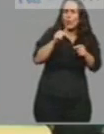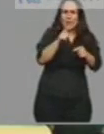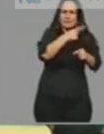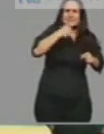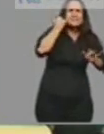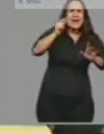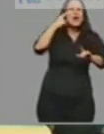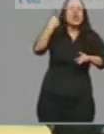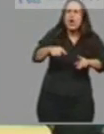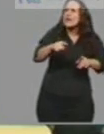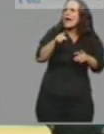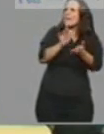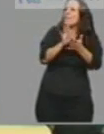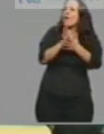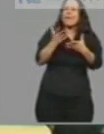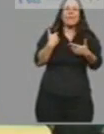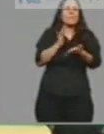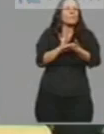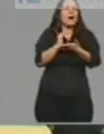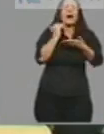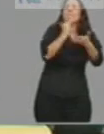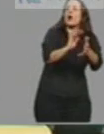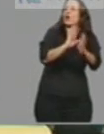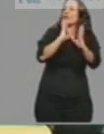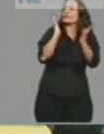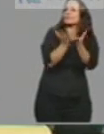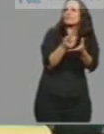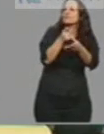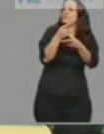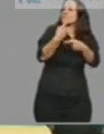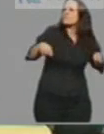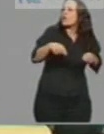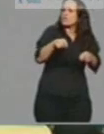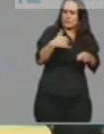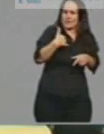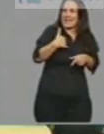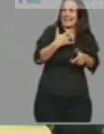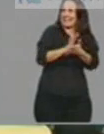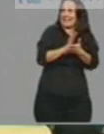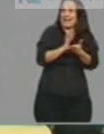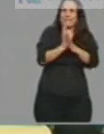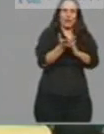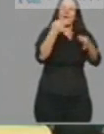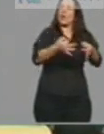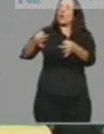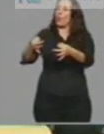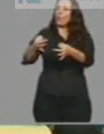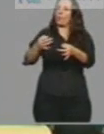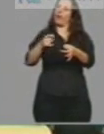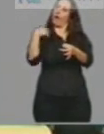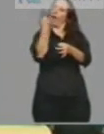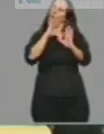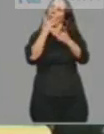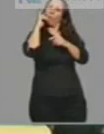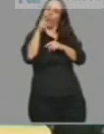de aporte al mundo, porque en definitiva es un aporte de la Argentina a la certidumbre jurídica del mundo y a la confianza